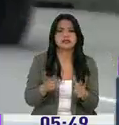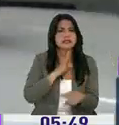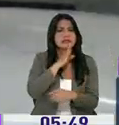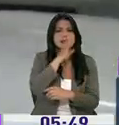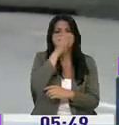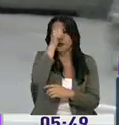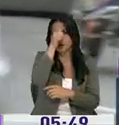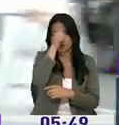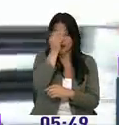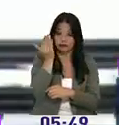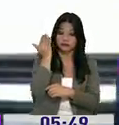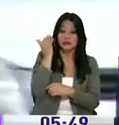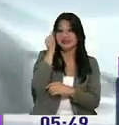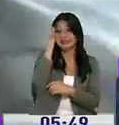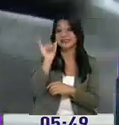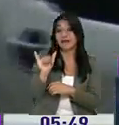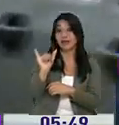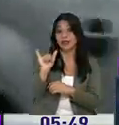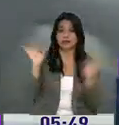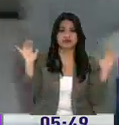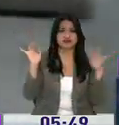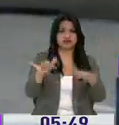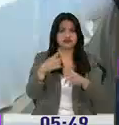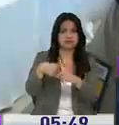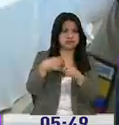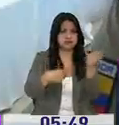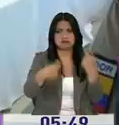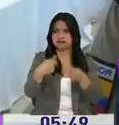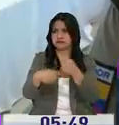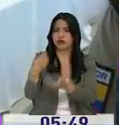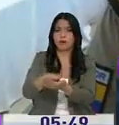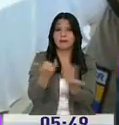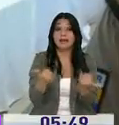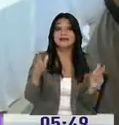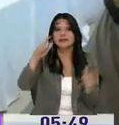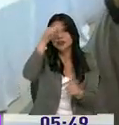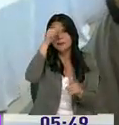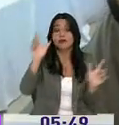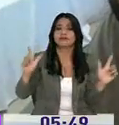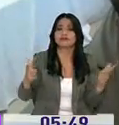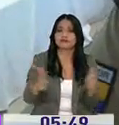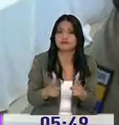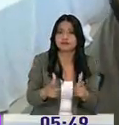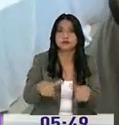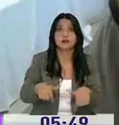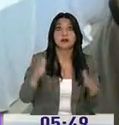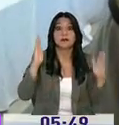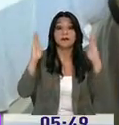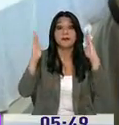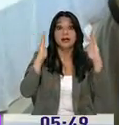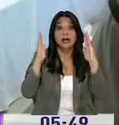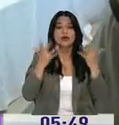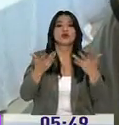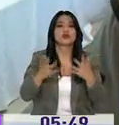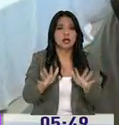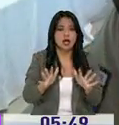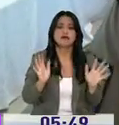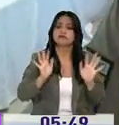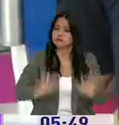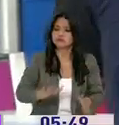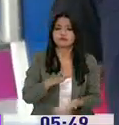del sábado, especialmente en los mercados. Y en este momento las cosas aquí en Babahoyo se vienen nuevamente a la